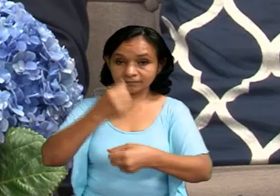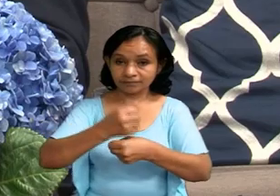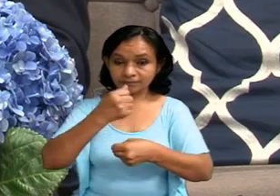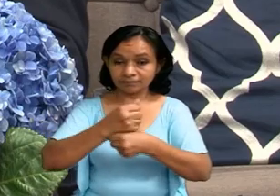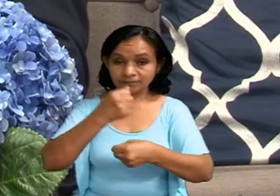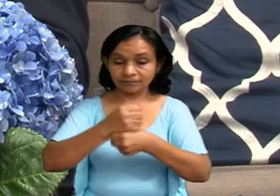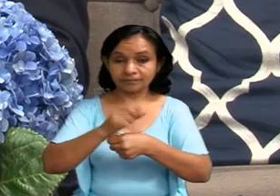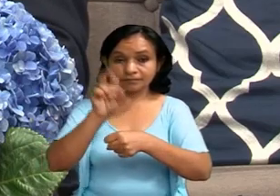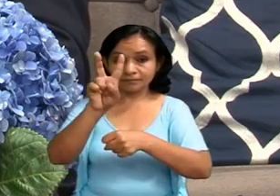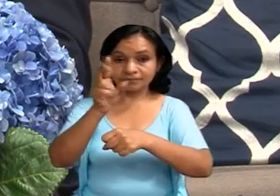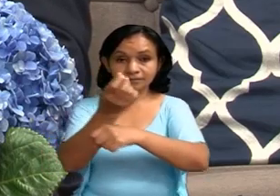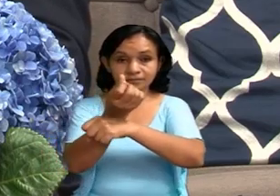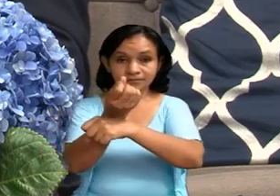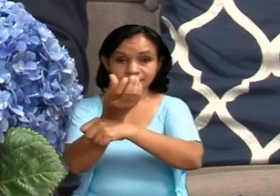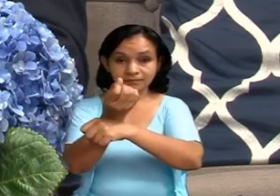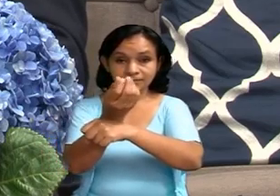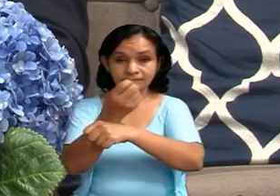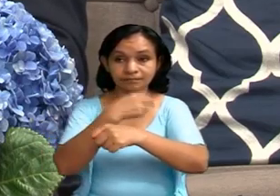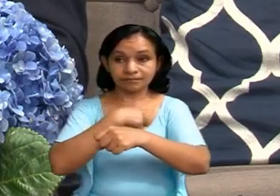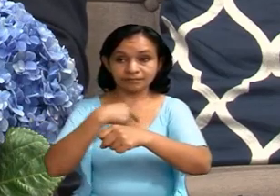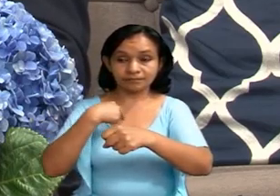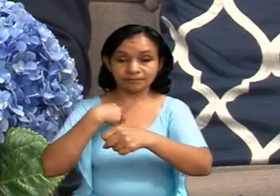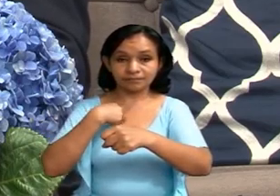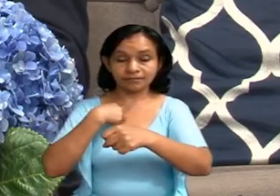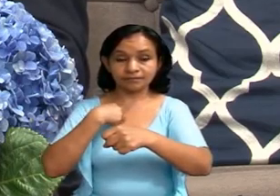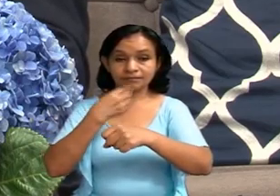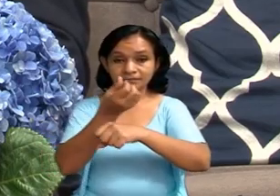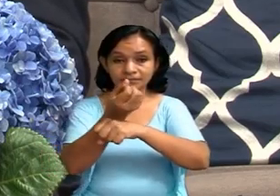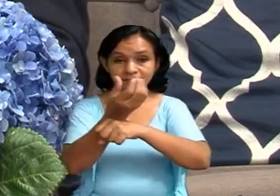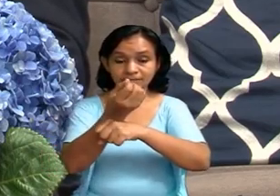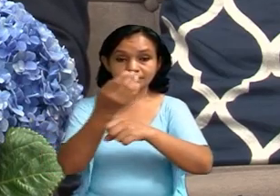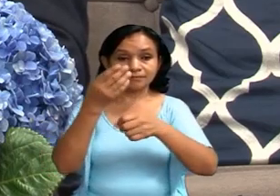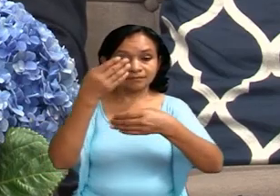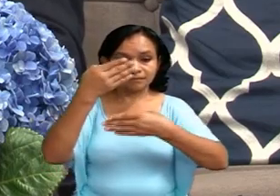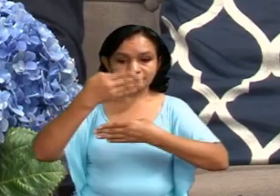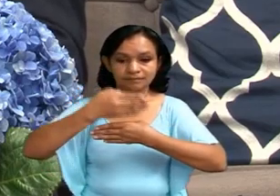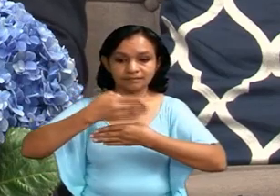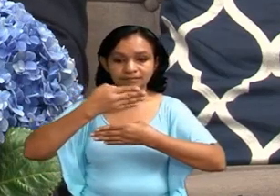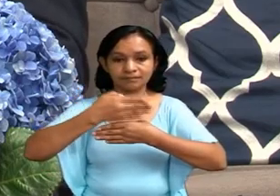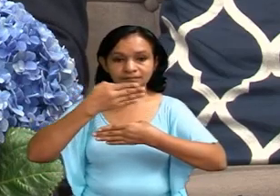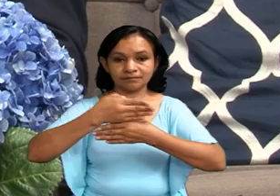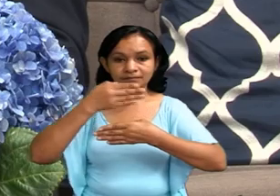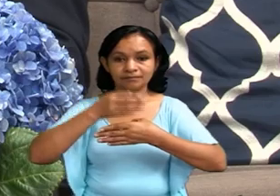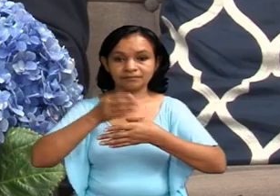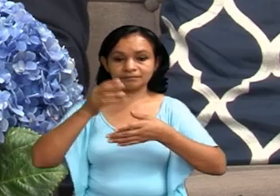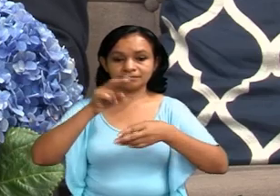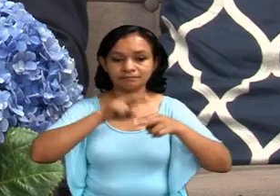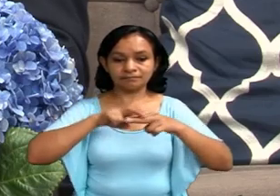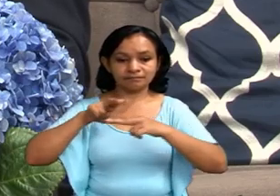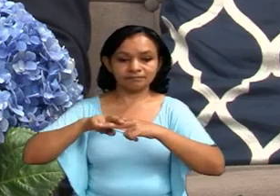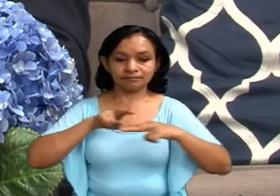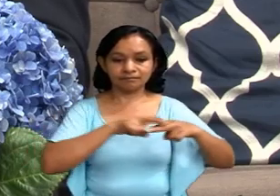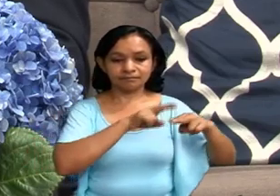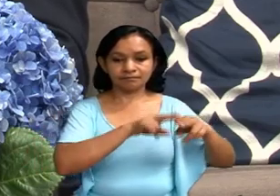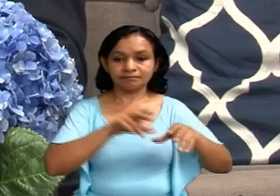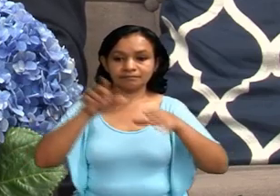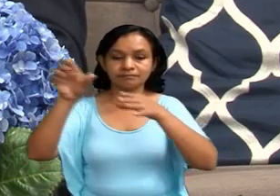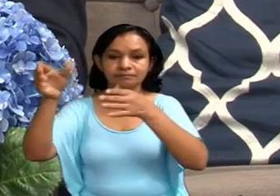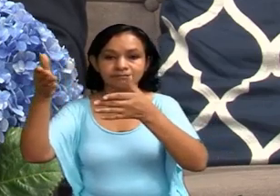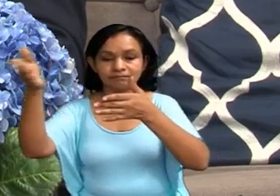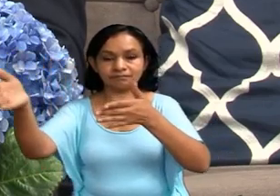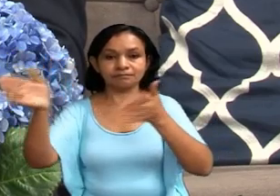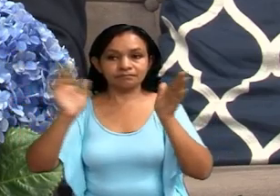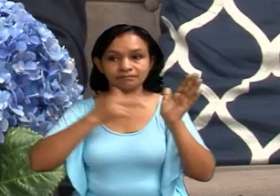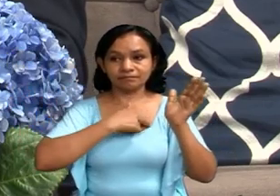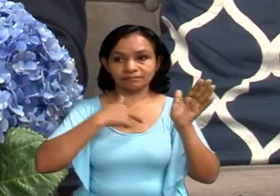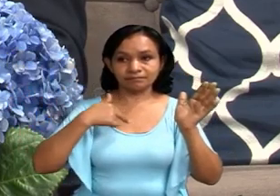dos alcaldías para la creación de teatros municipales. Entonces todas esas butacas pasarán allá. Como igual parte del tabloncillo del teatro